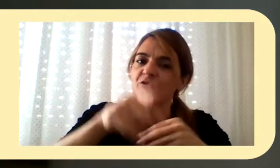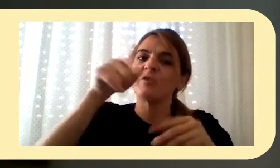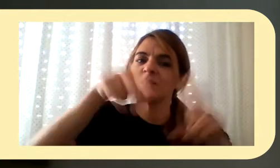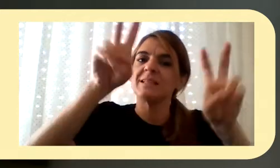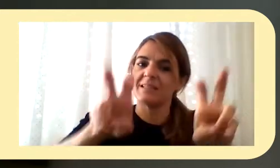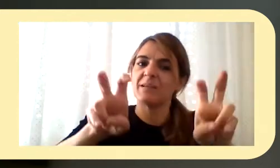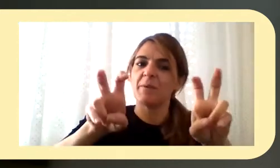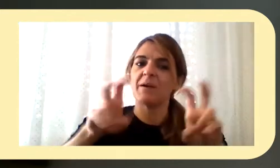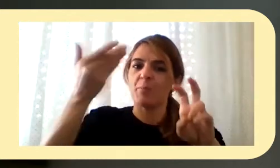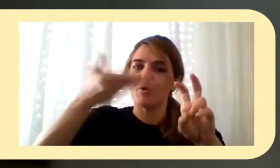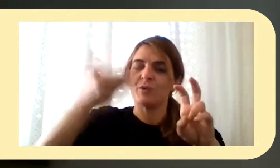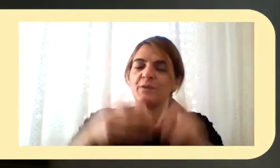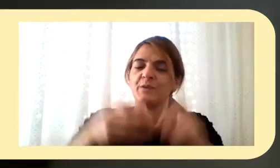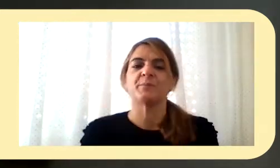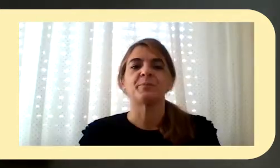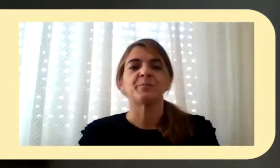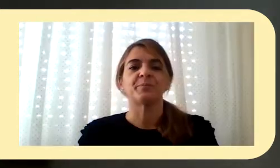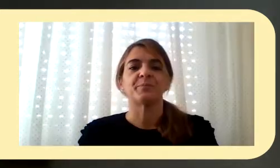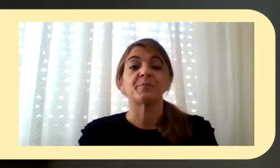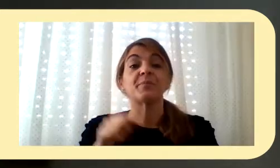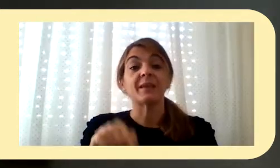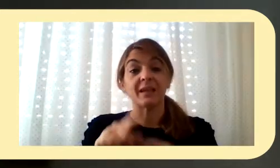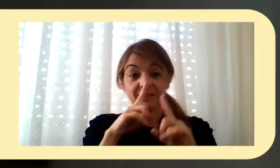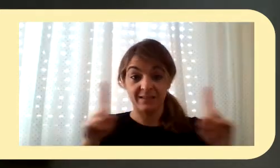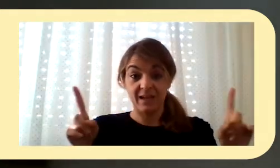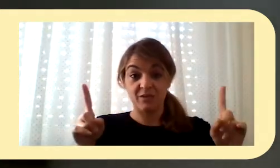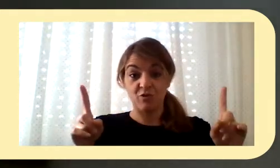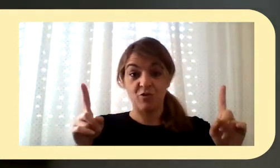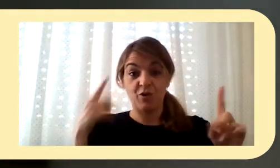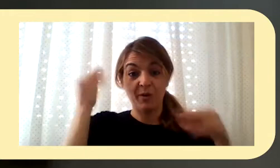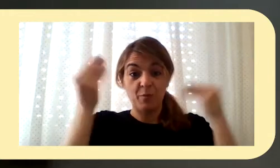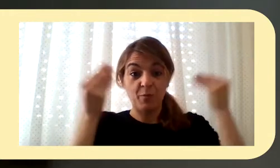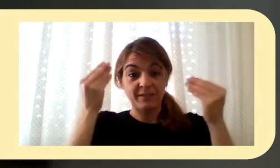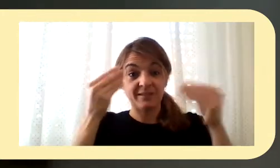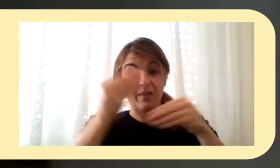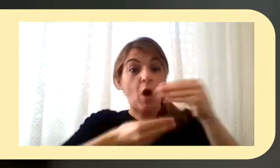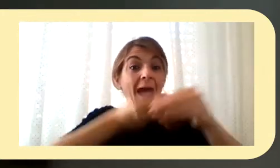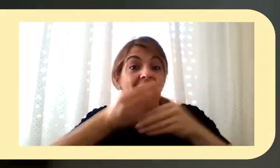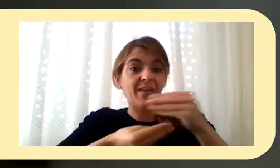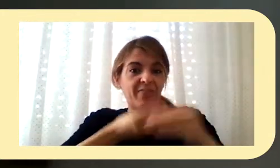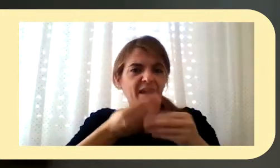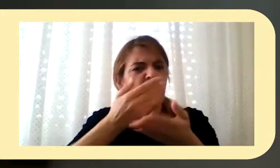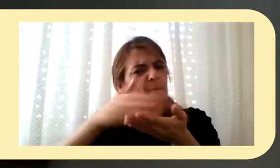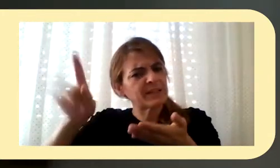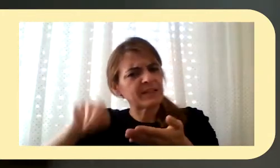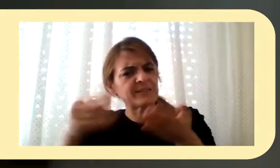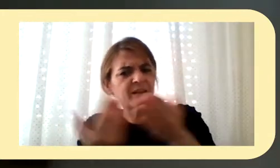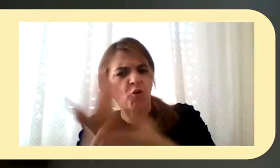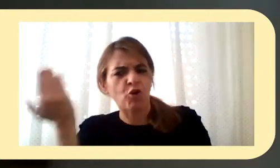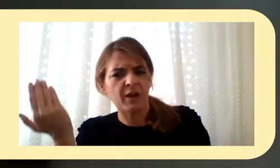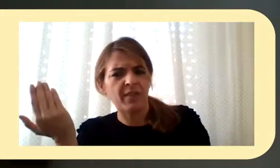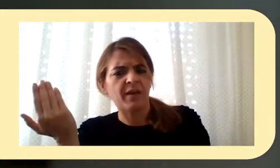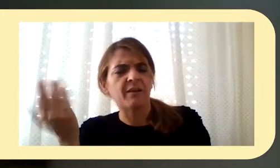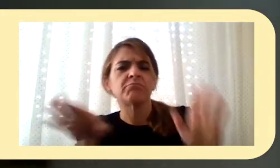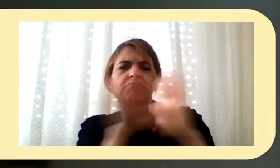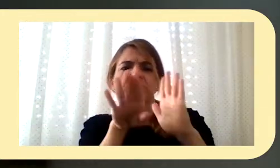tema. Este año, pues, ¿qué tenemos pensado hacer o qué estamos haciendo, aparte de esta jornada? Pues seguir